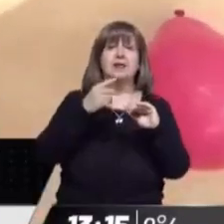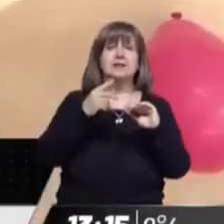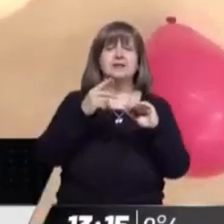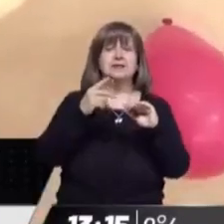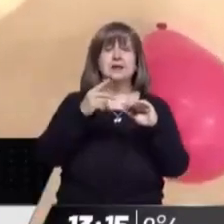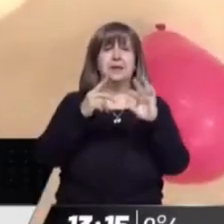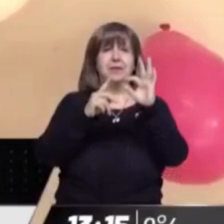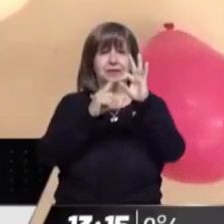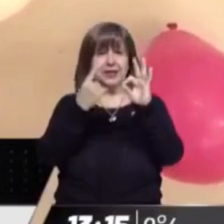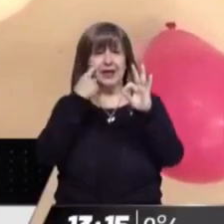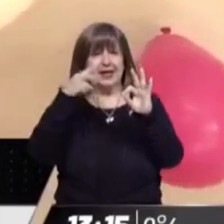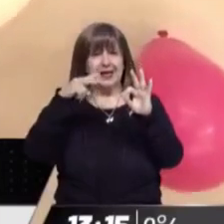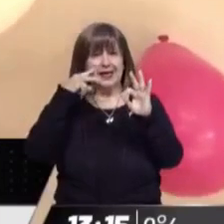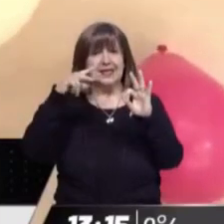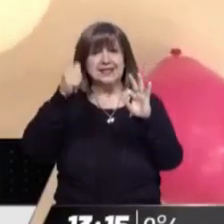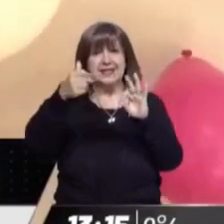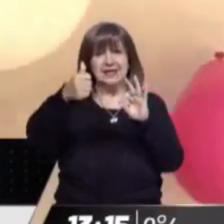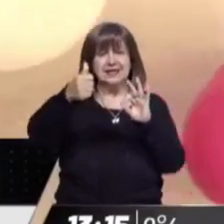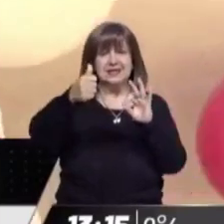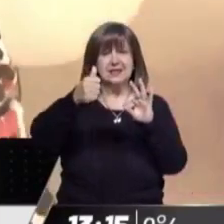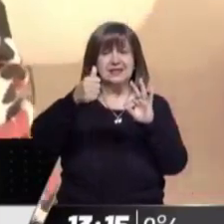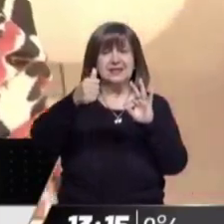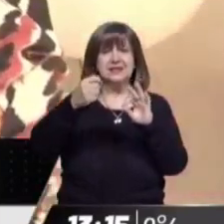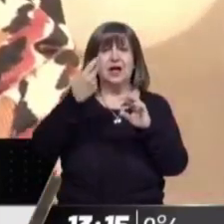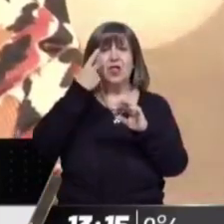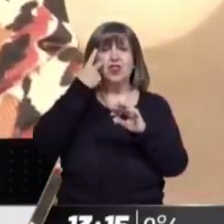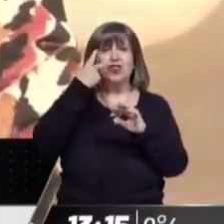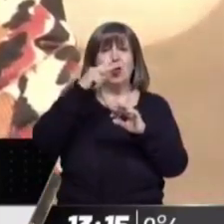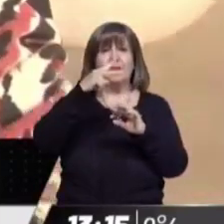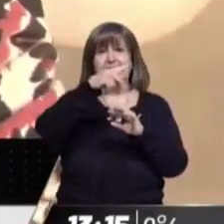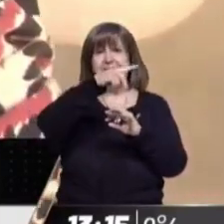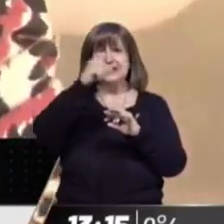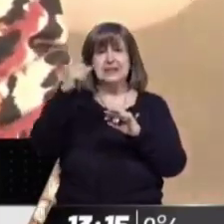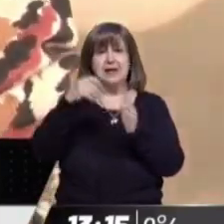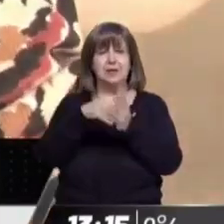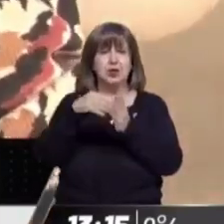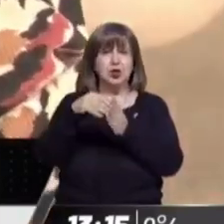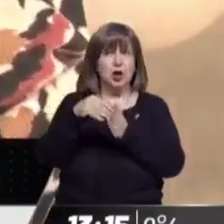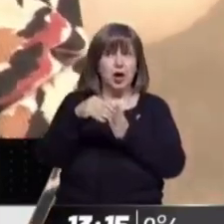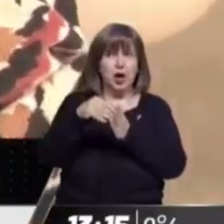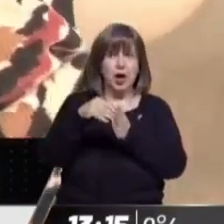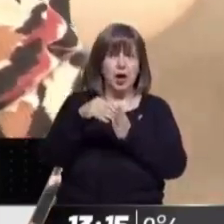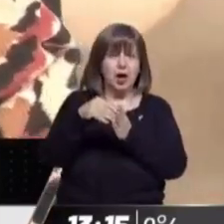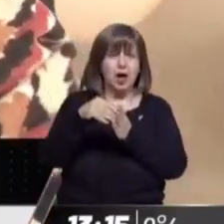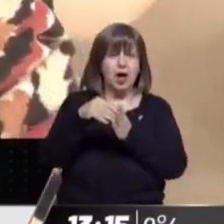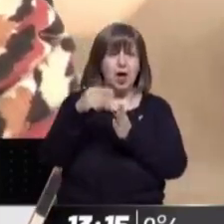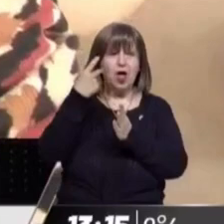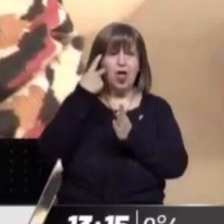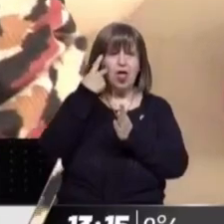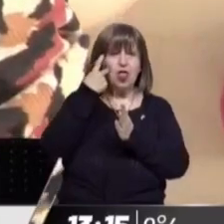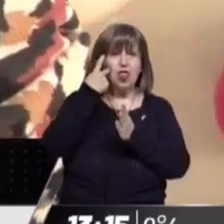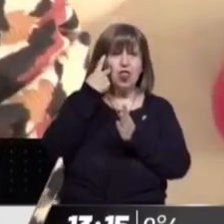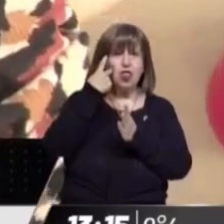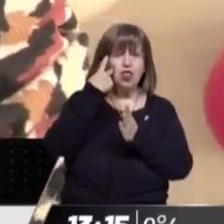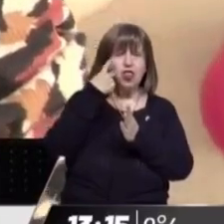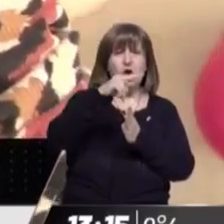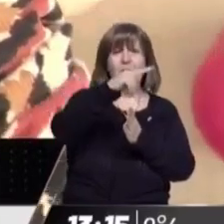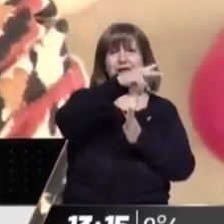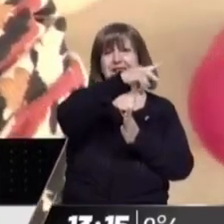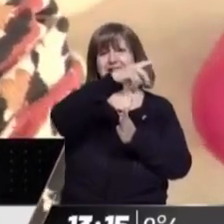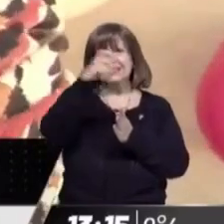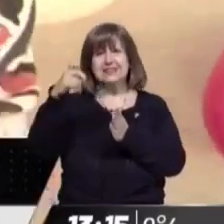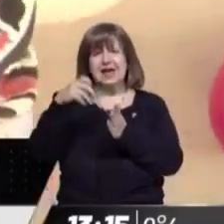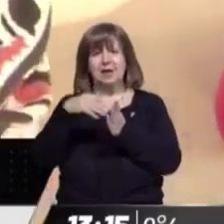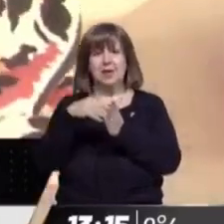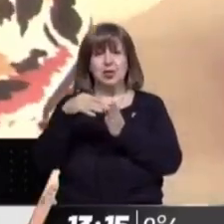6 y tiene un pozo impresionante. 2.100 millones. En total, sumando todo.